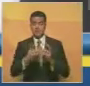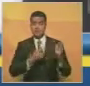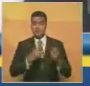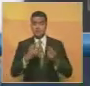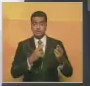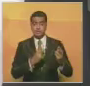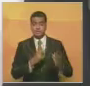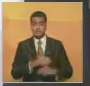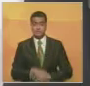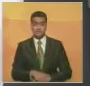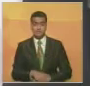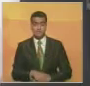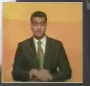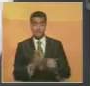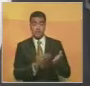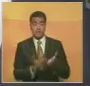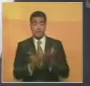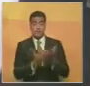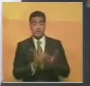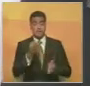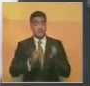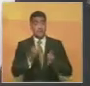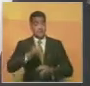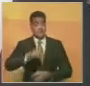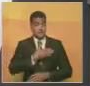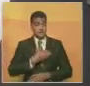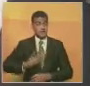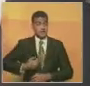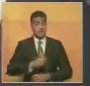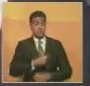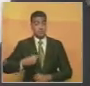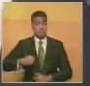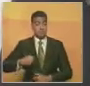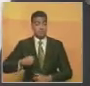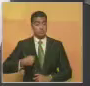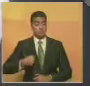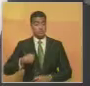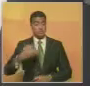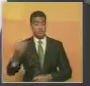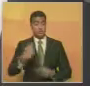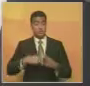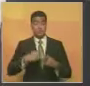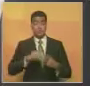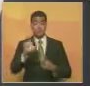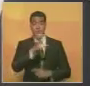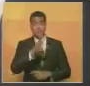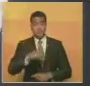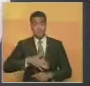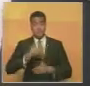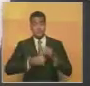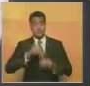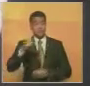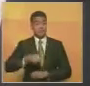relaciones entre colegios y asociaciones de abogados para tratar que nosotros los abogados inmigrantes de Venezuela podamos ejercer aquí